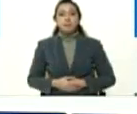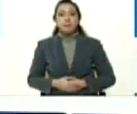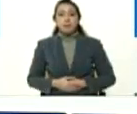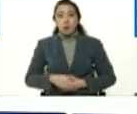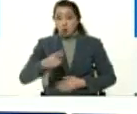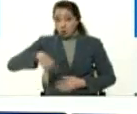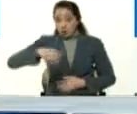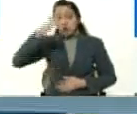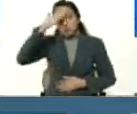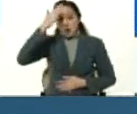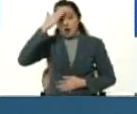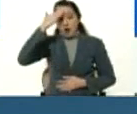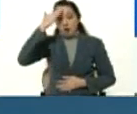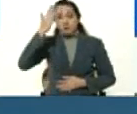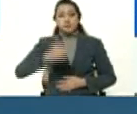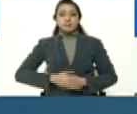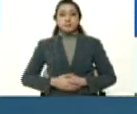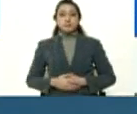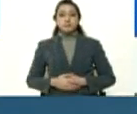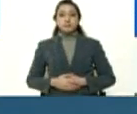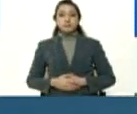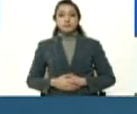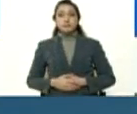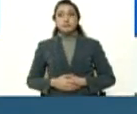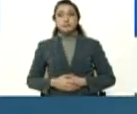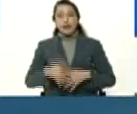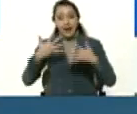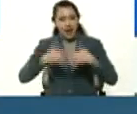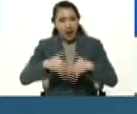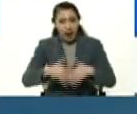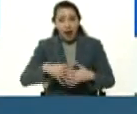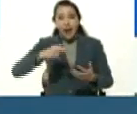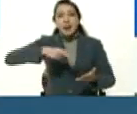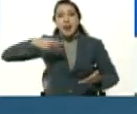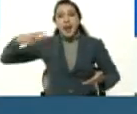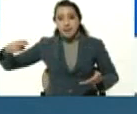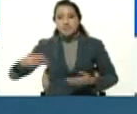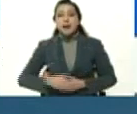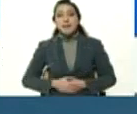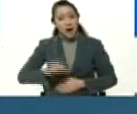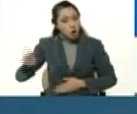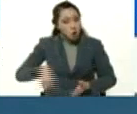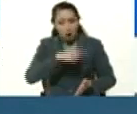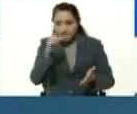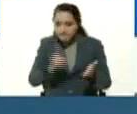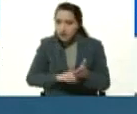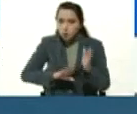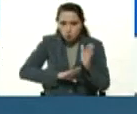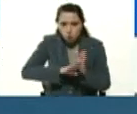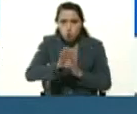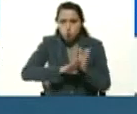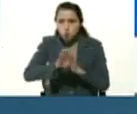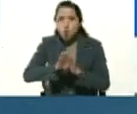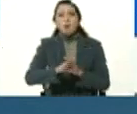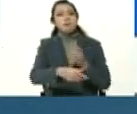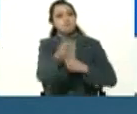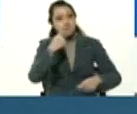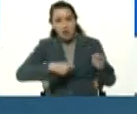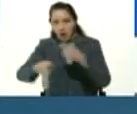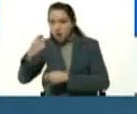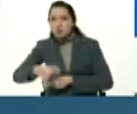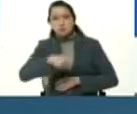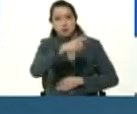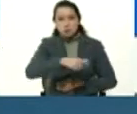Ustedes saben que es así. Si ponemos la industria de la pasta al 100%, 100% se vende en el mercado